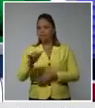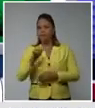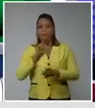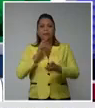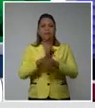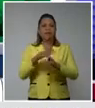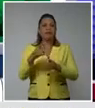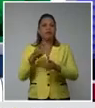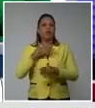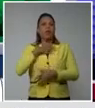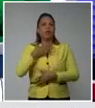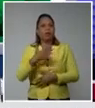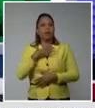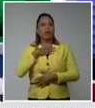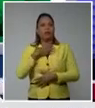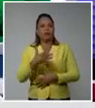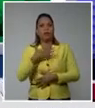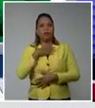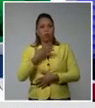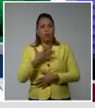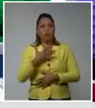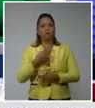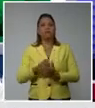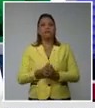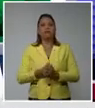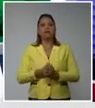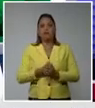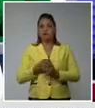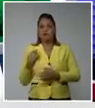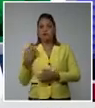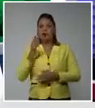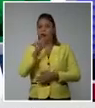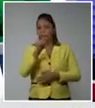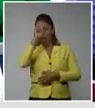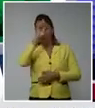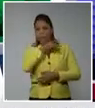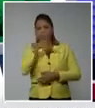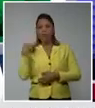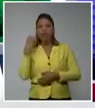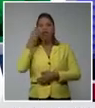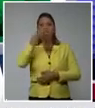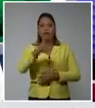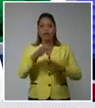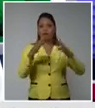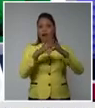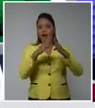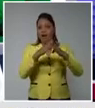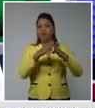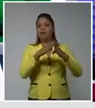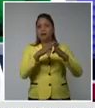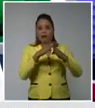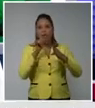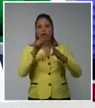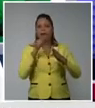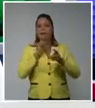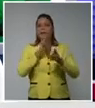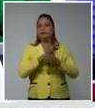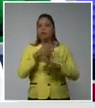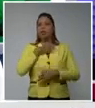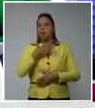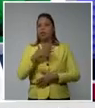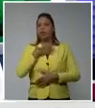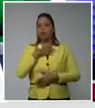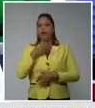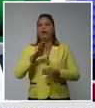tos, se detectó en la pesquisa en su área de salud, se hizo el diagnóstico inicialmente por test de antígeno, después